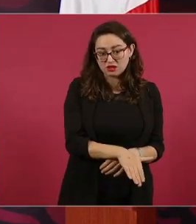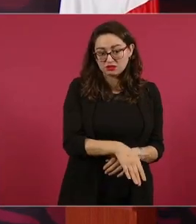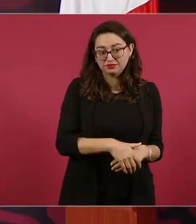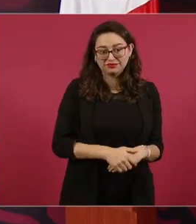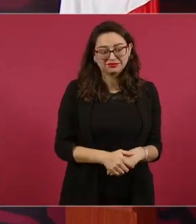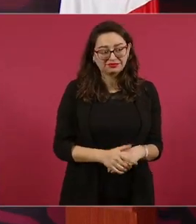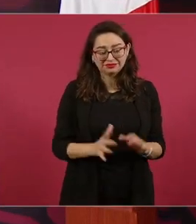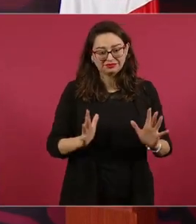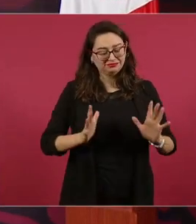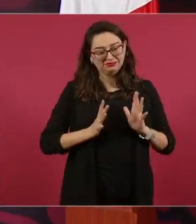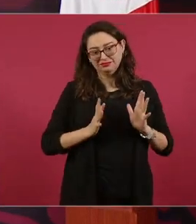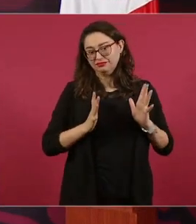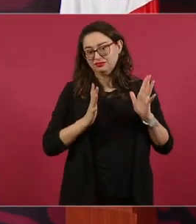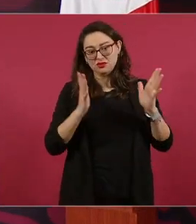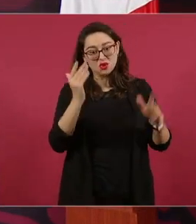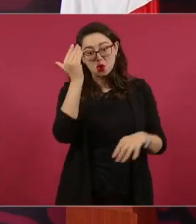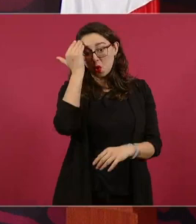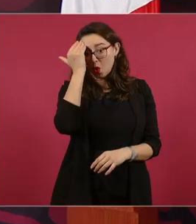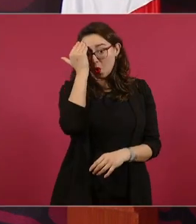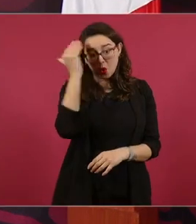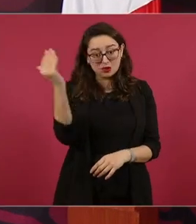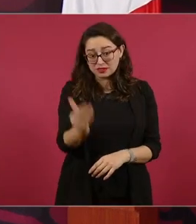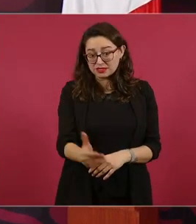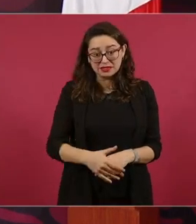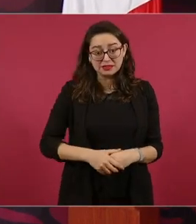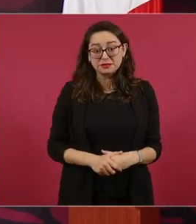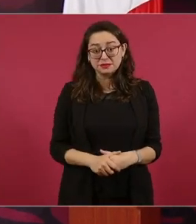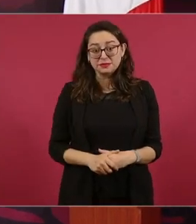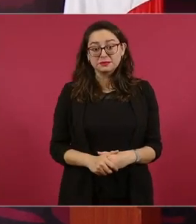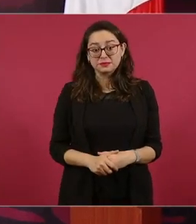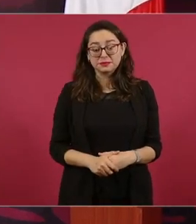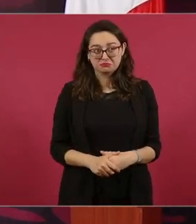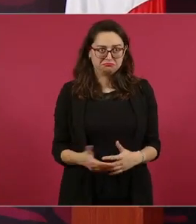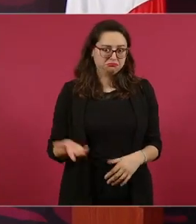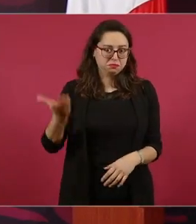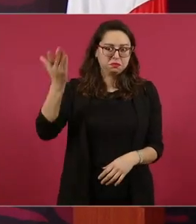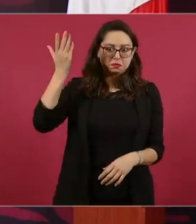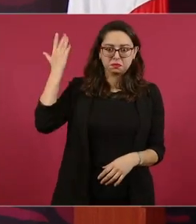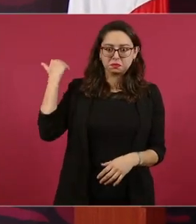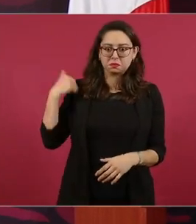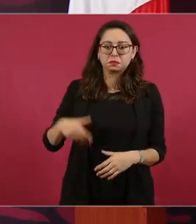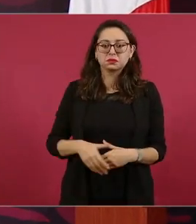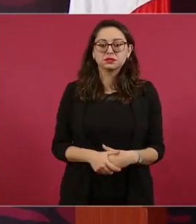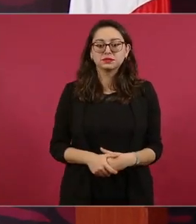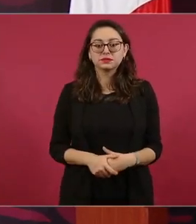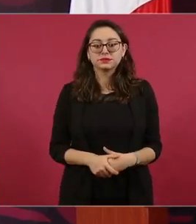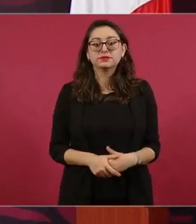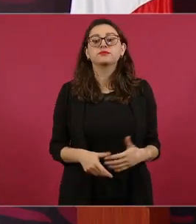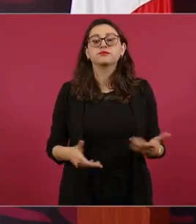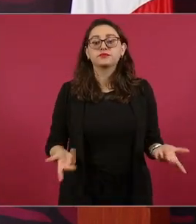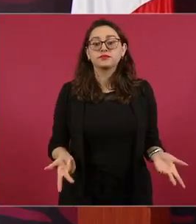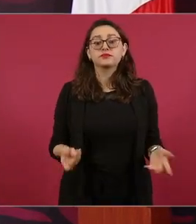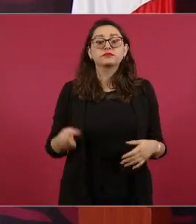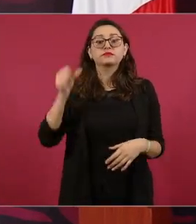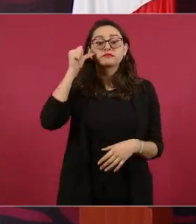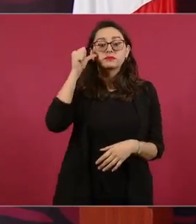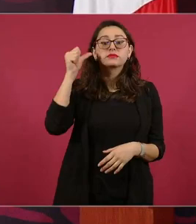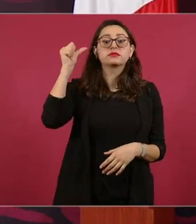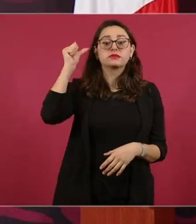Una cosa tremenda en ese entonces. Entonces, ayer que veo, ¿no?